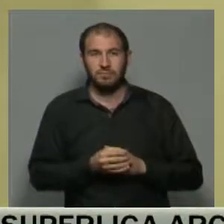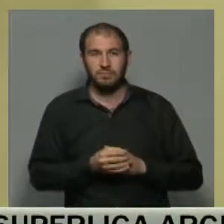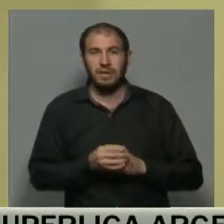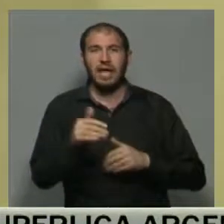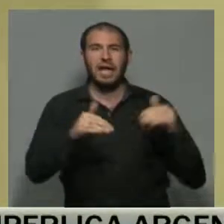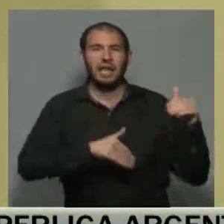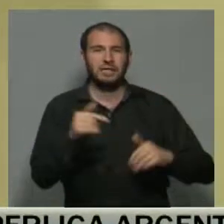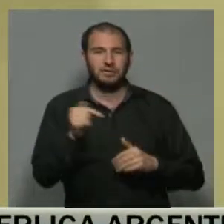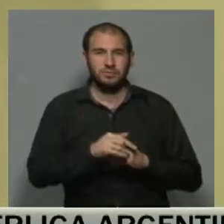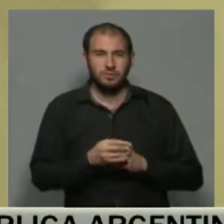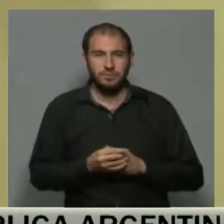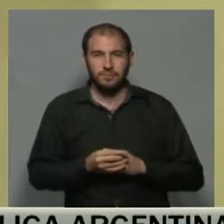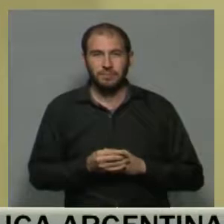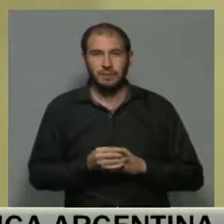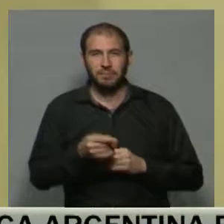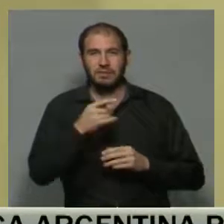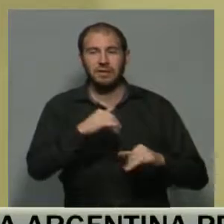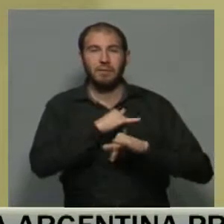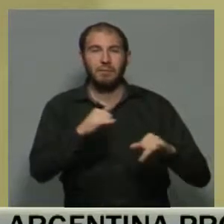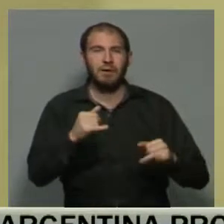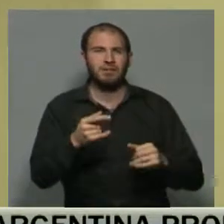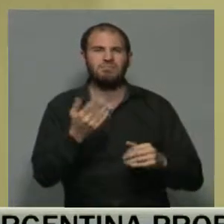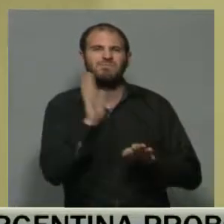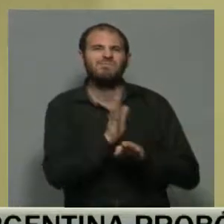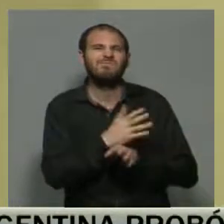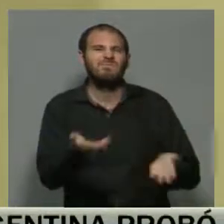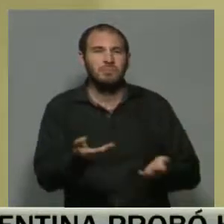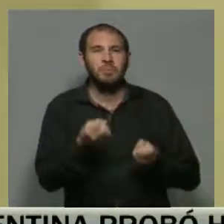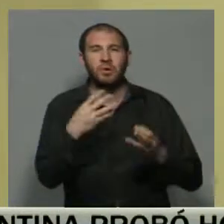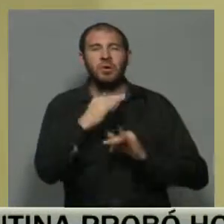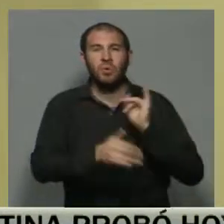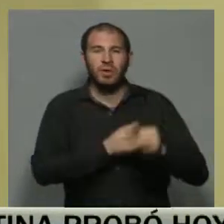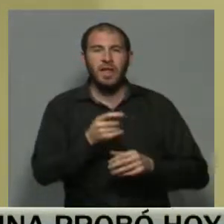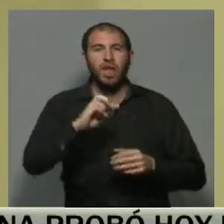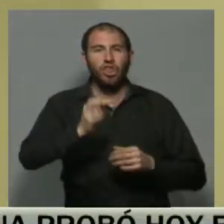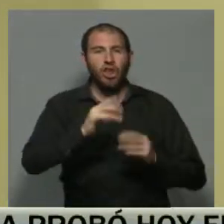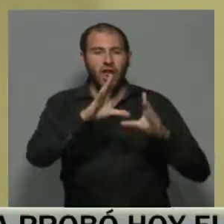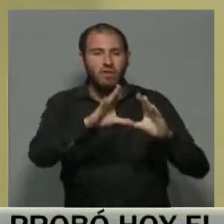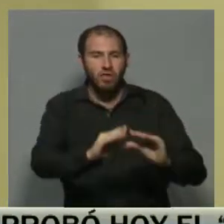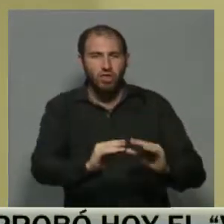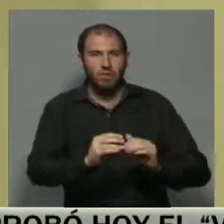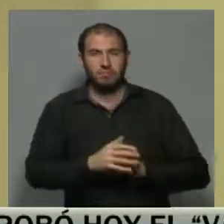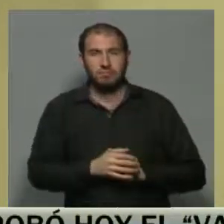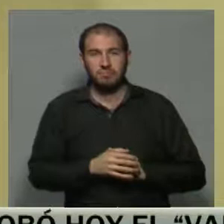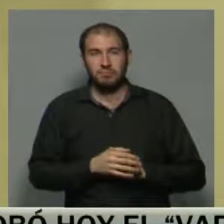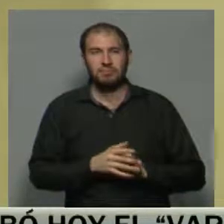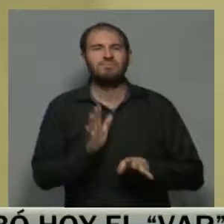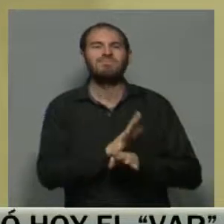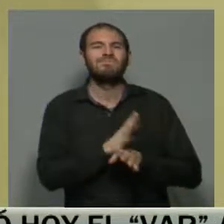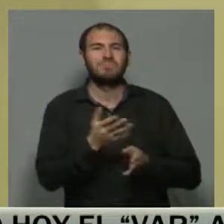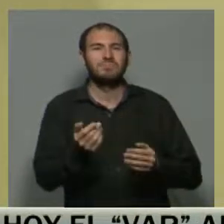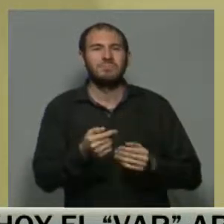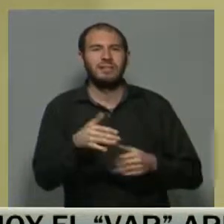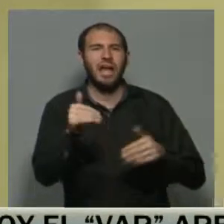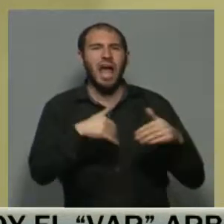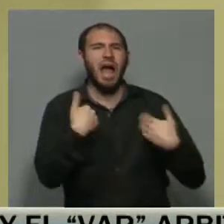una elección que fue market friendly. ¿Qué significa esto? Porque hablan de que el dólar se desinfló y ¿qué significa que es una